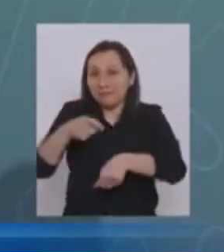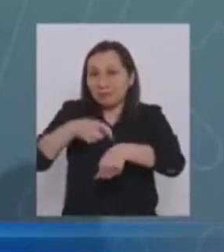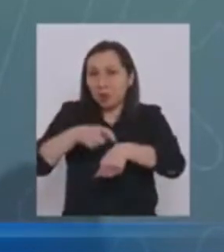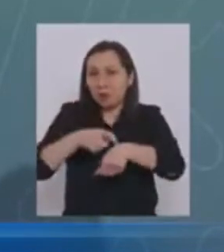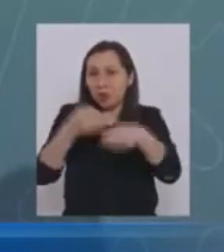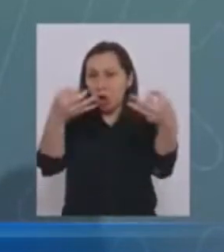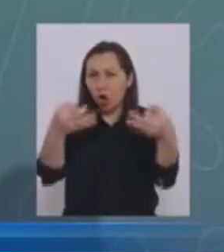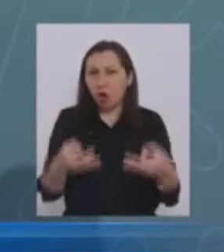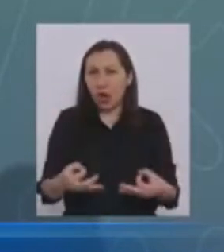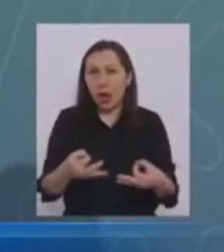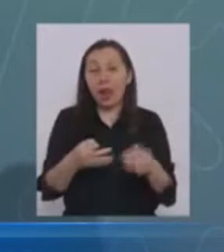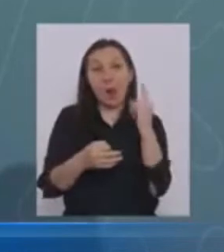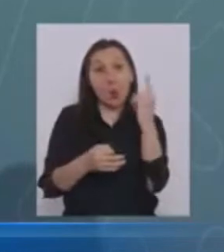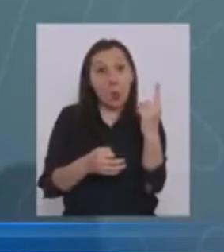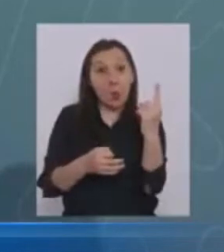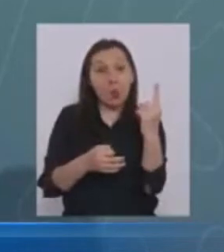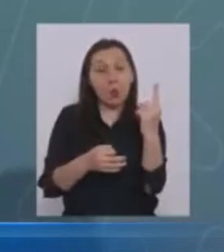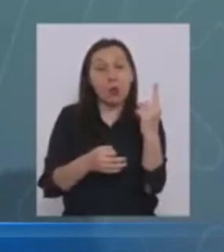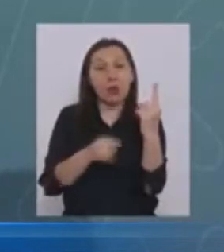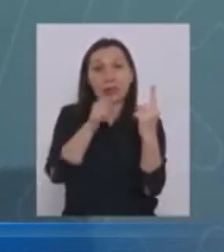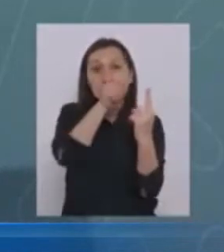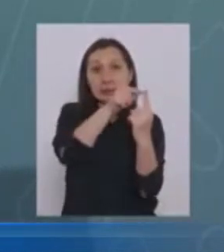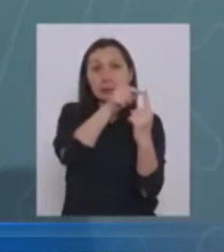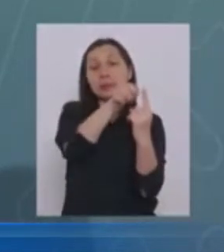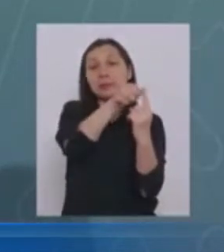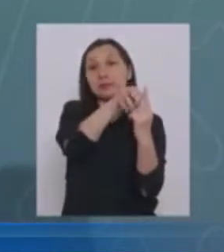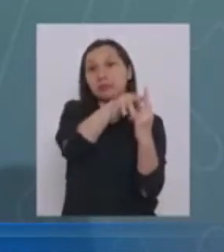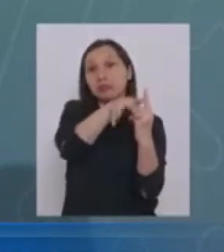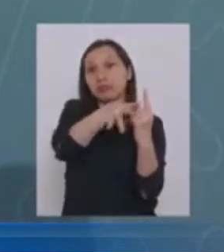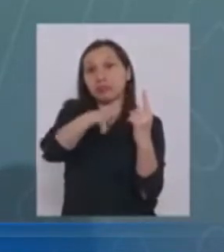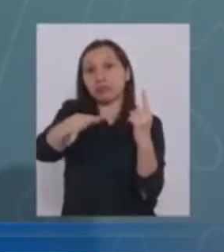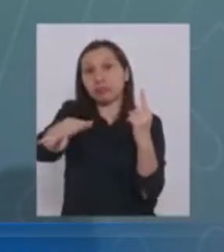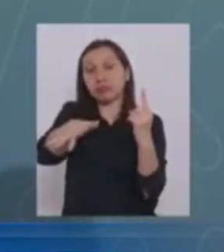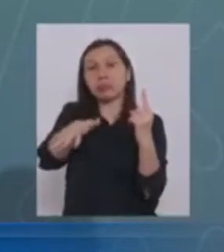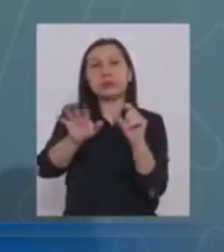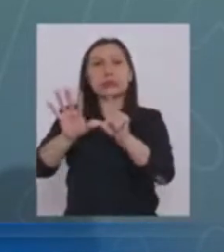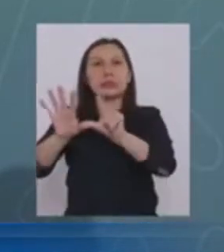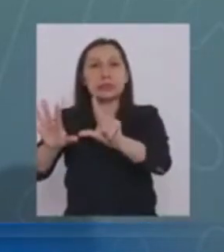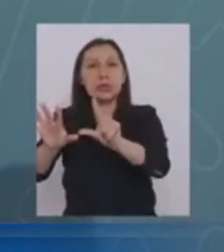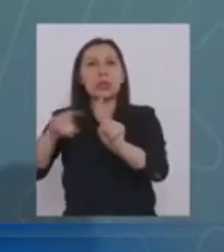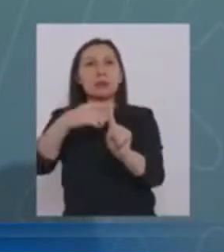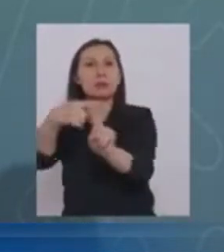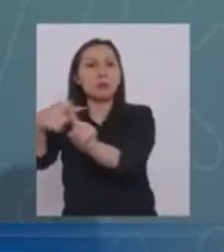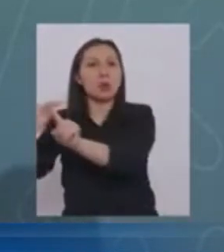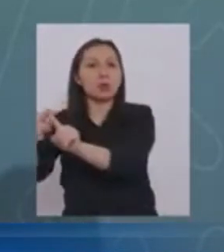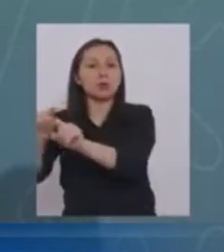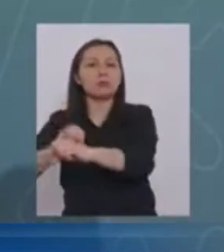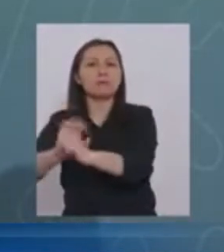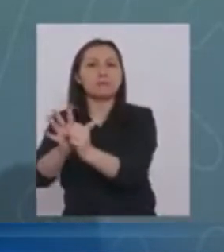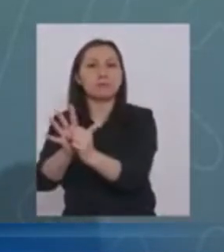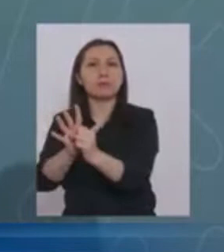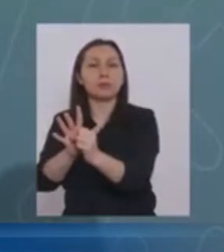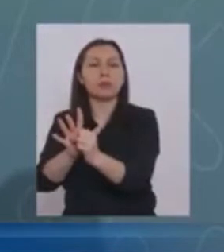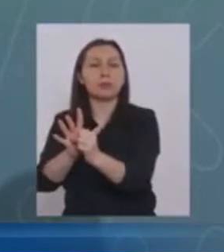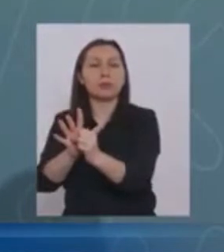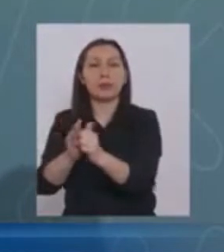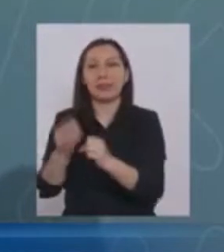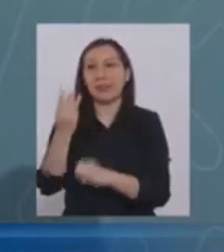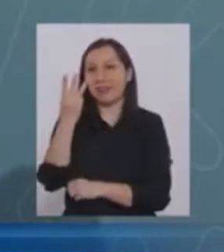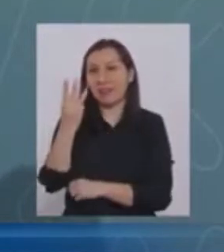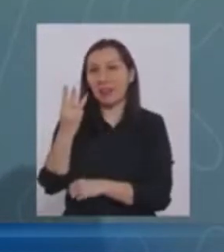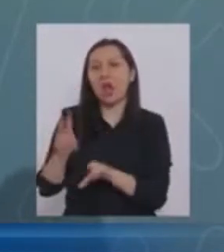total en este brote original del caso índice viajero tenemos siete casos positivos para hacer con 23